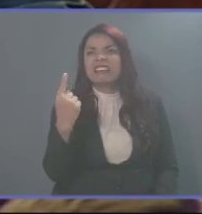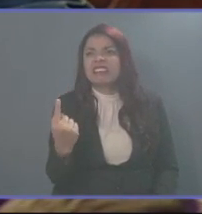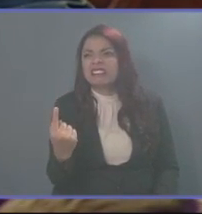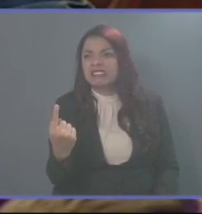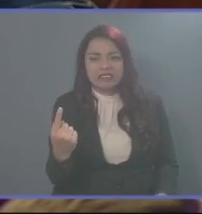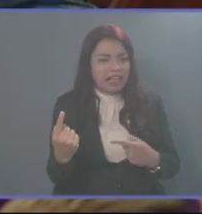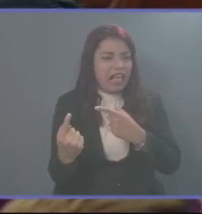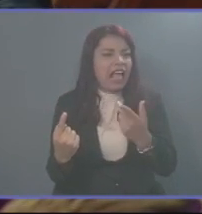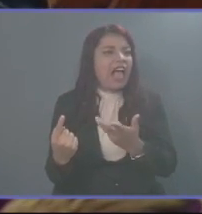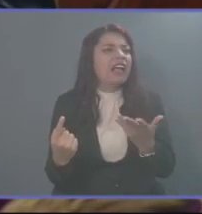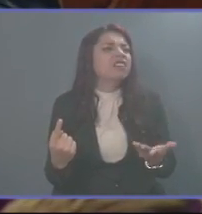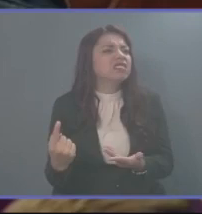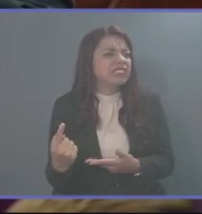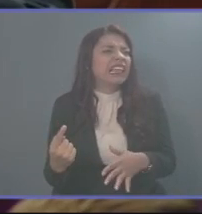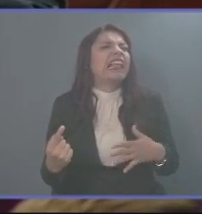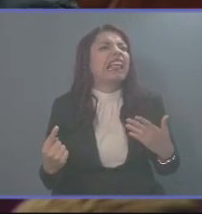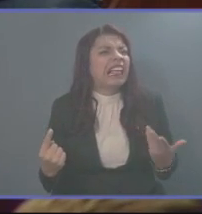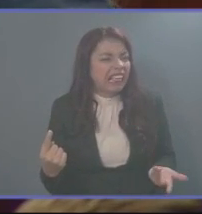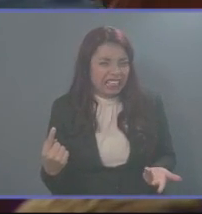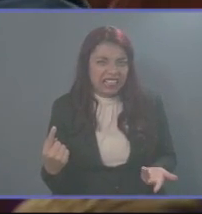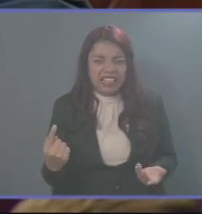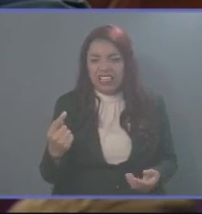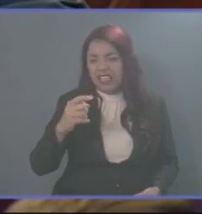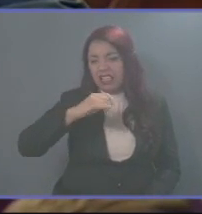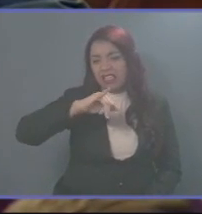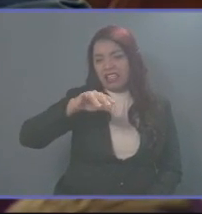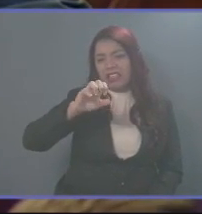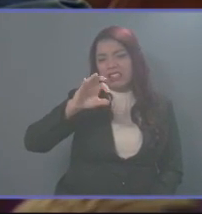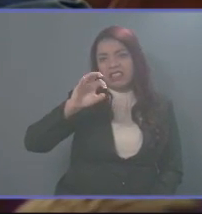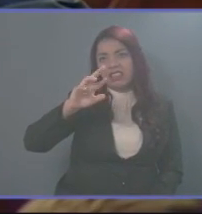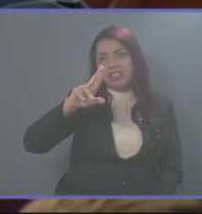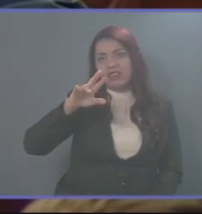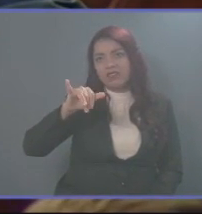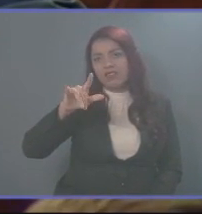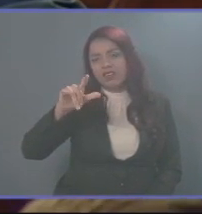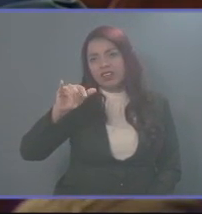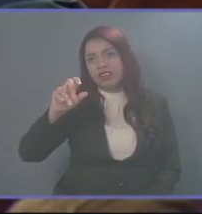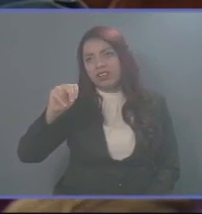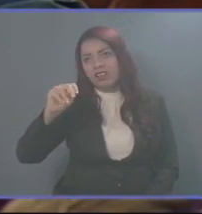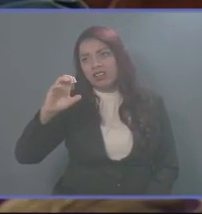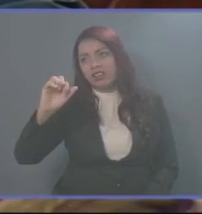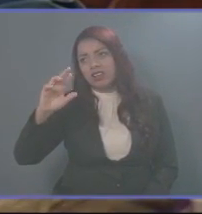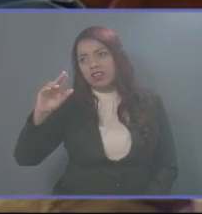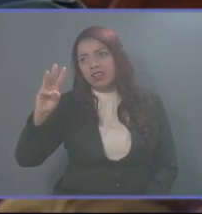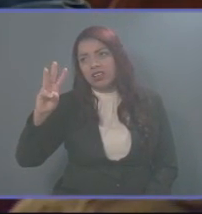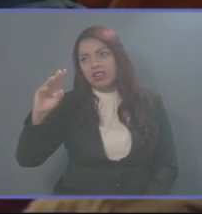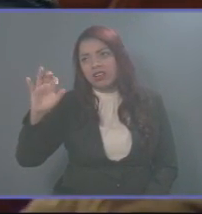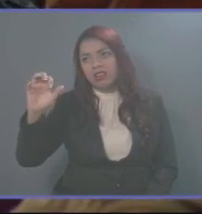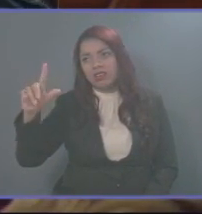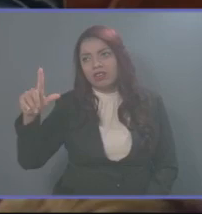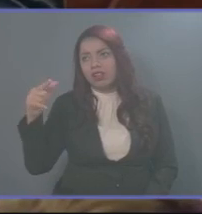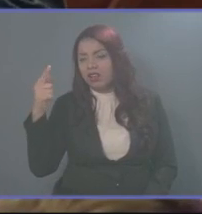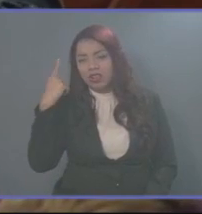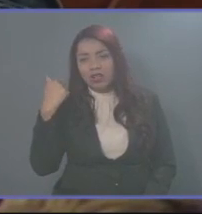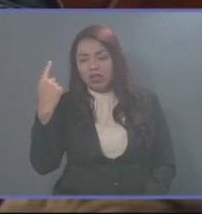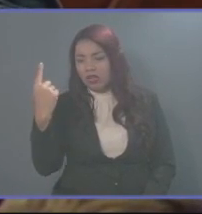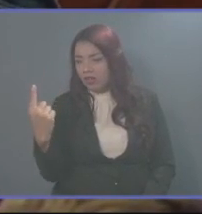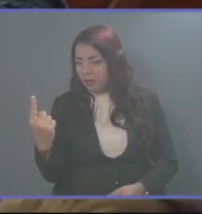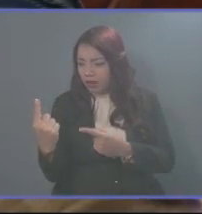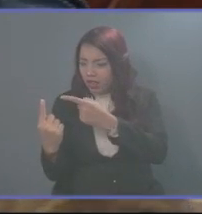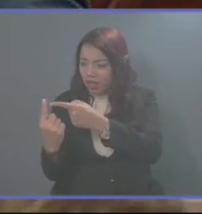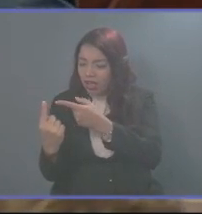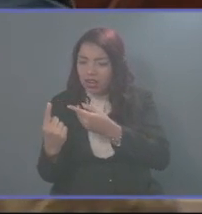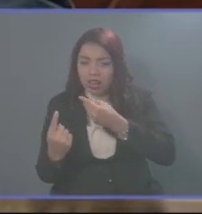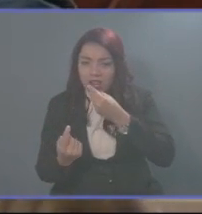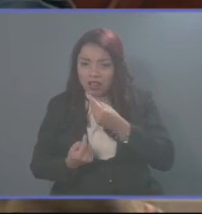hecho Jeffrey Lynn Cardwell por nuestro país? Y es que hablar de él implica remontarse